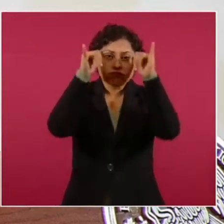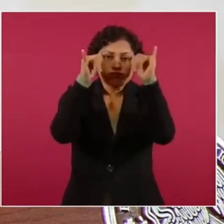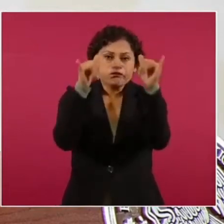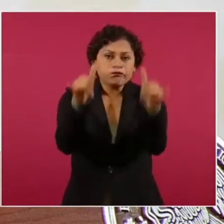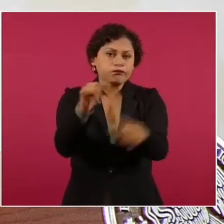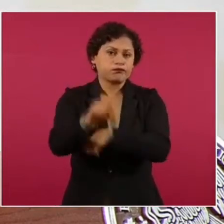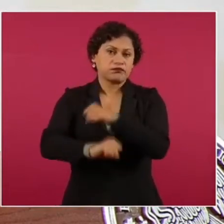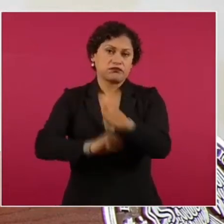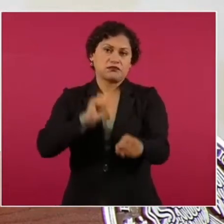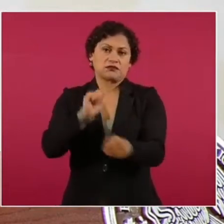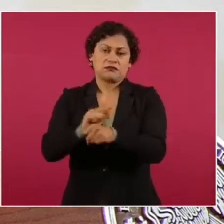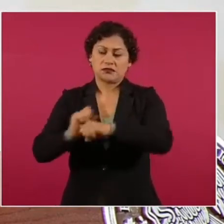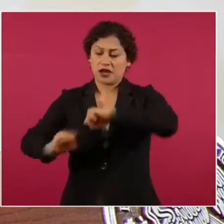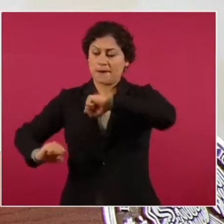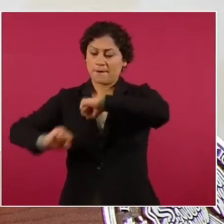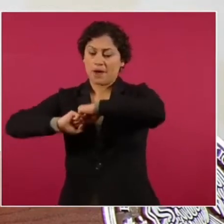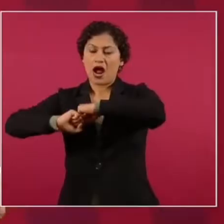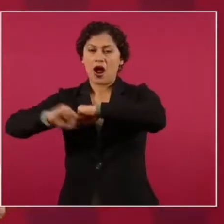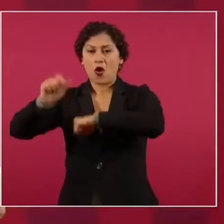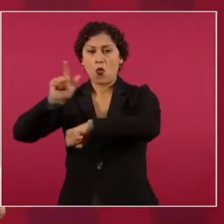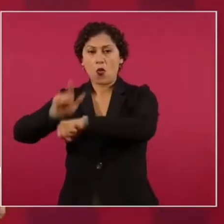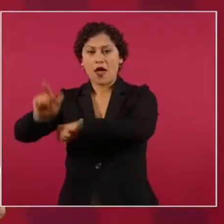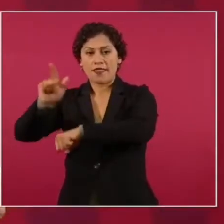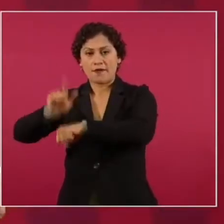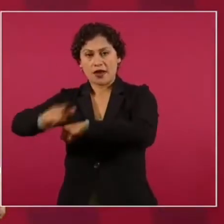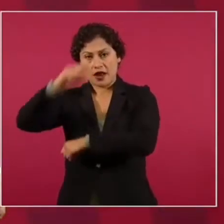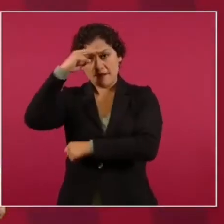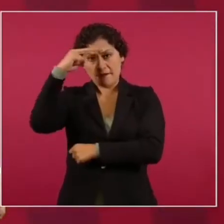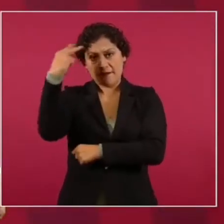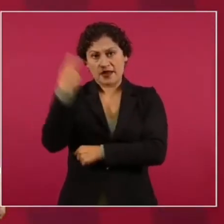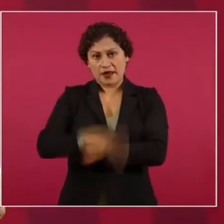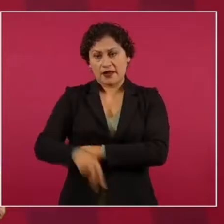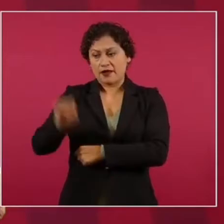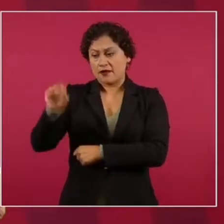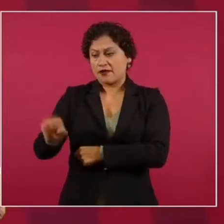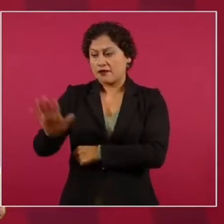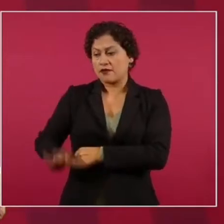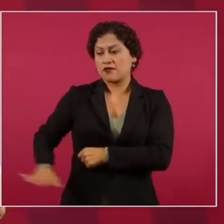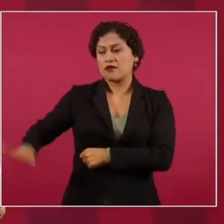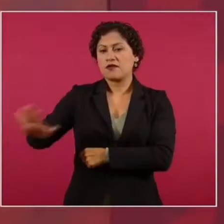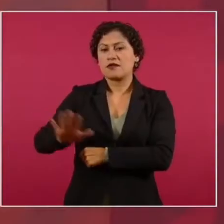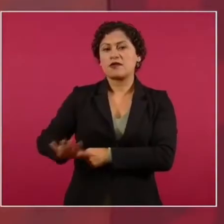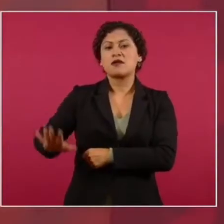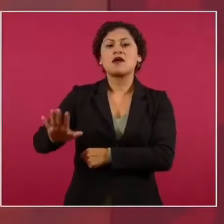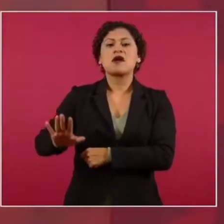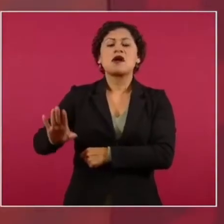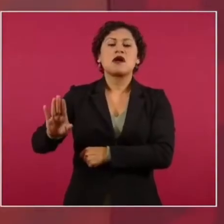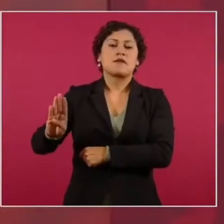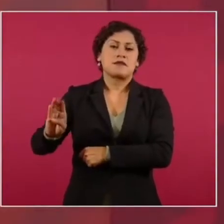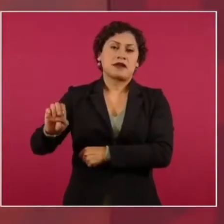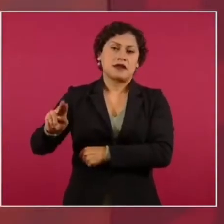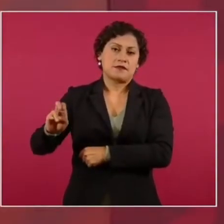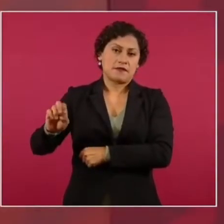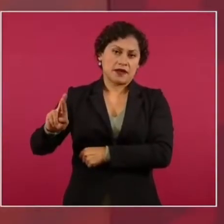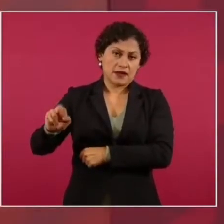por la frontera de Guatemala y México, allá en Benemérito de las Américas,